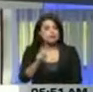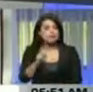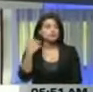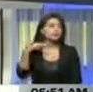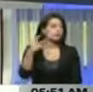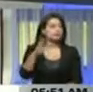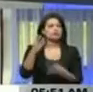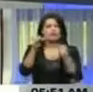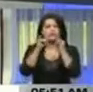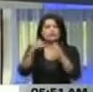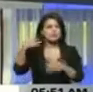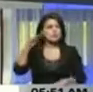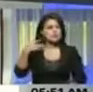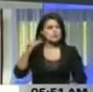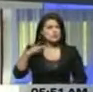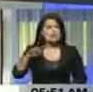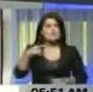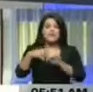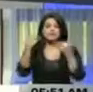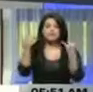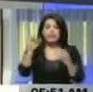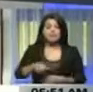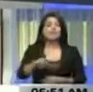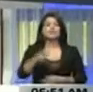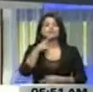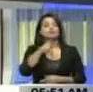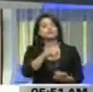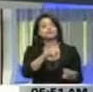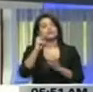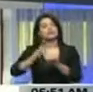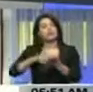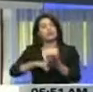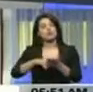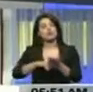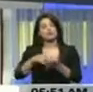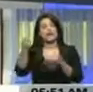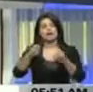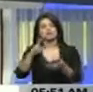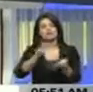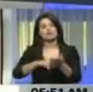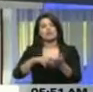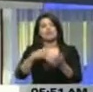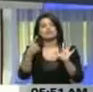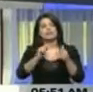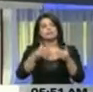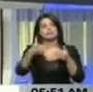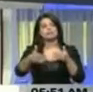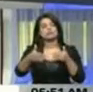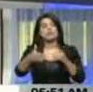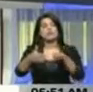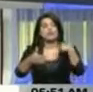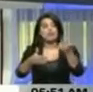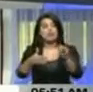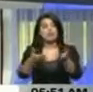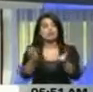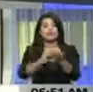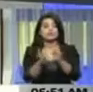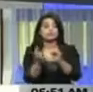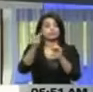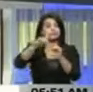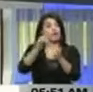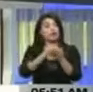sobre todo ahora que hay un tema de compensación. Te aseguran el carro, la camioneta, el vehículo, el hogar por 6 meses. Y luego te hacen un